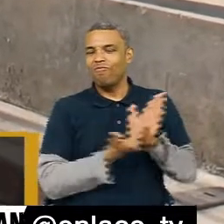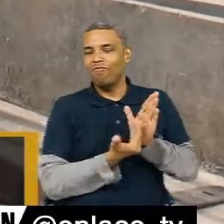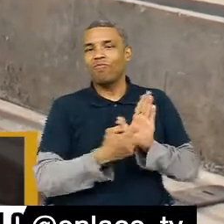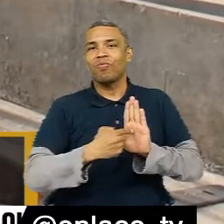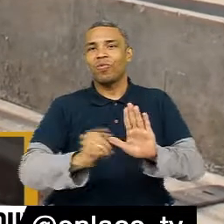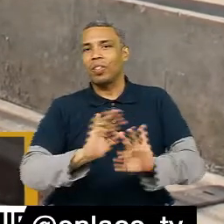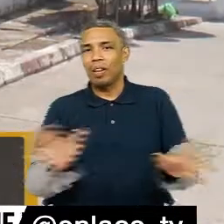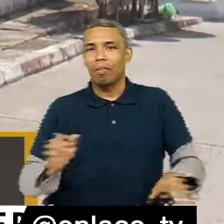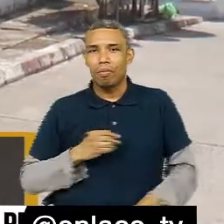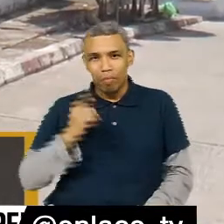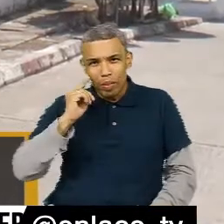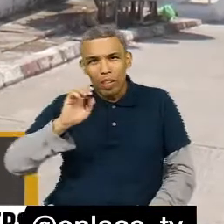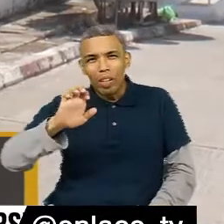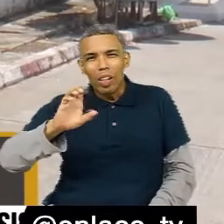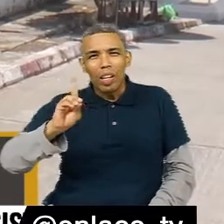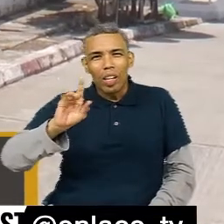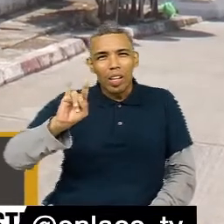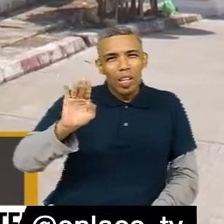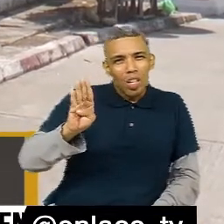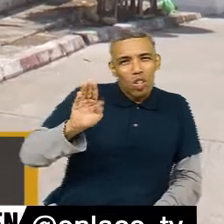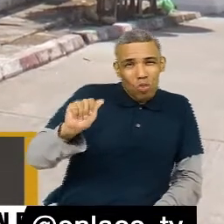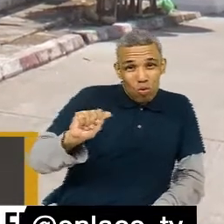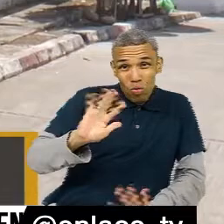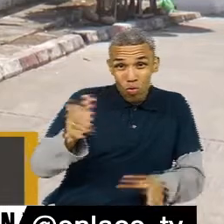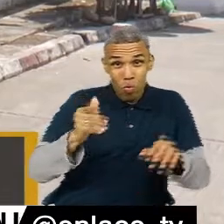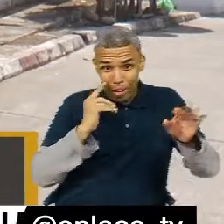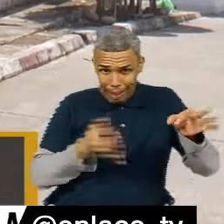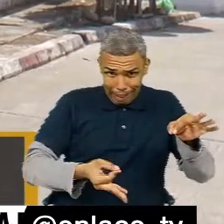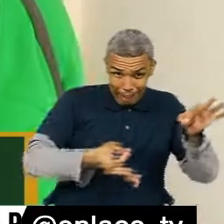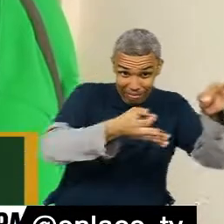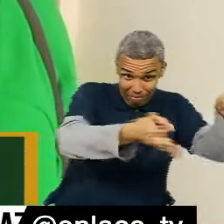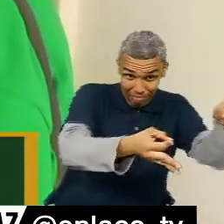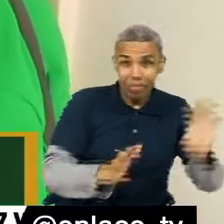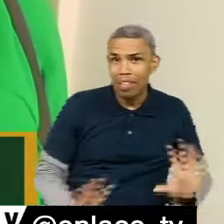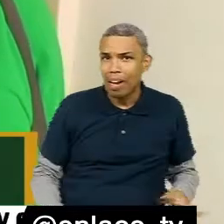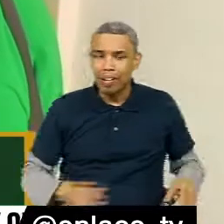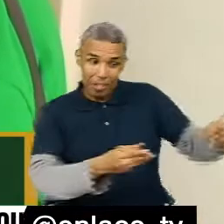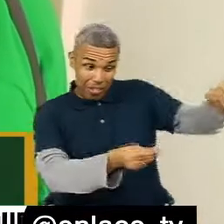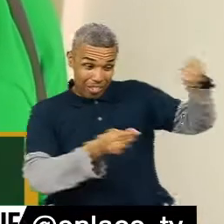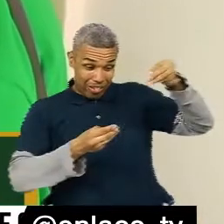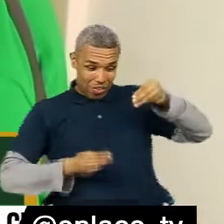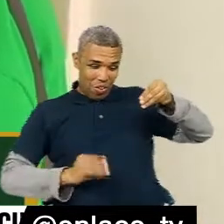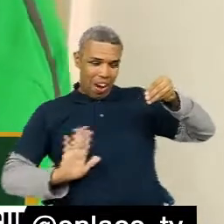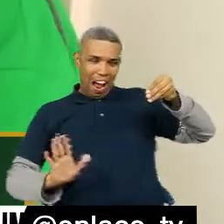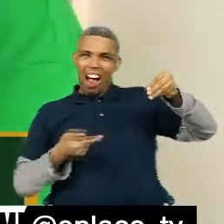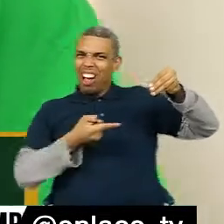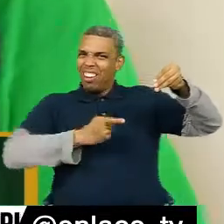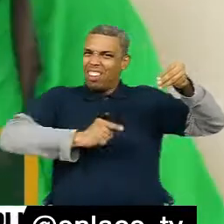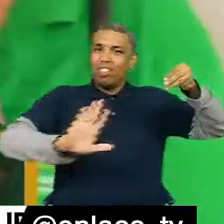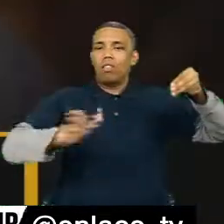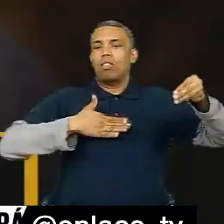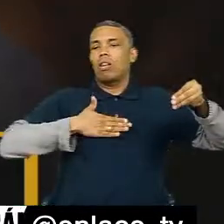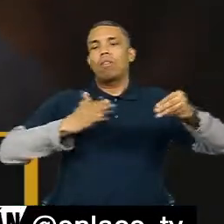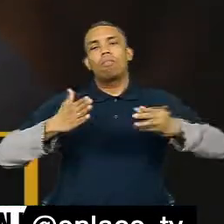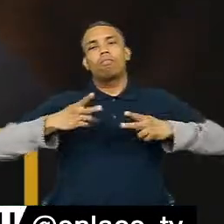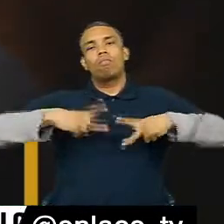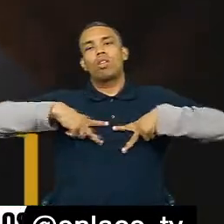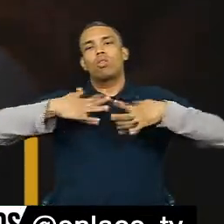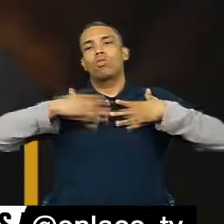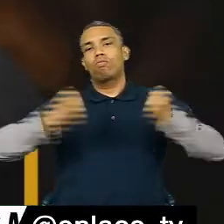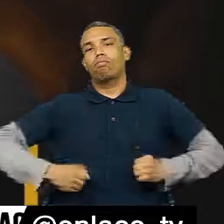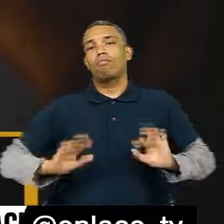Edu adelantó encuestas de verificación para agilizar la entrega de 826 títulos de propiedad ante el Ministerio de Vivienda, Ciudad y Territorio,